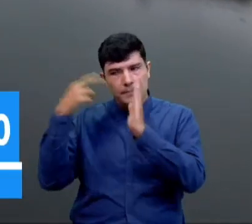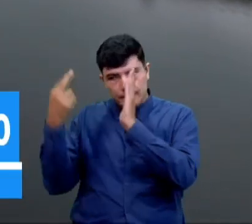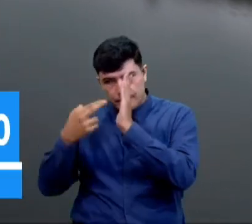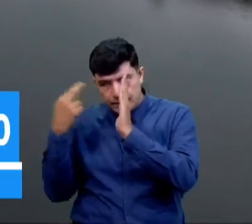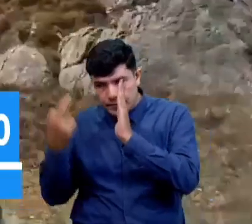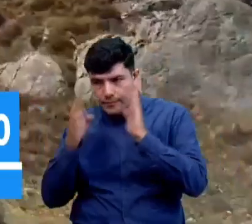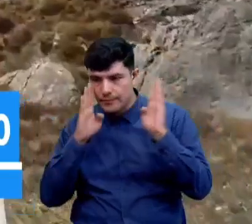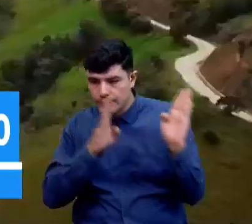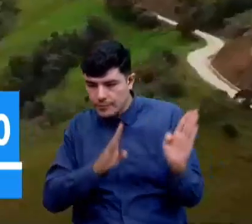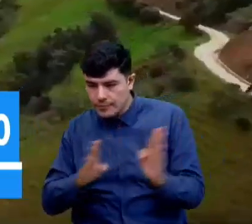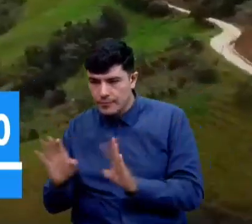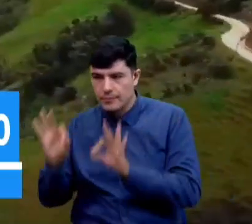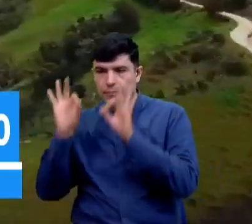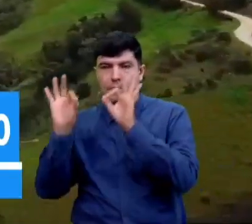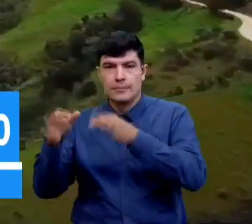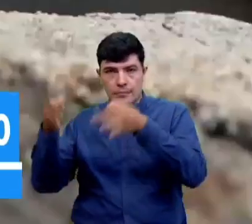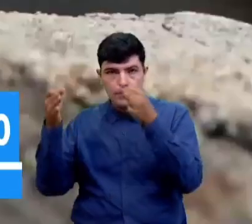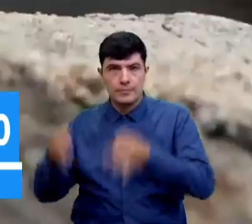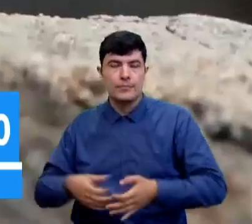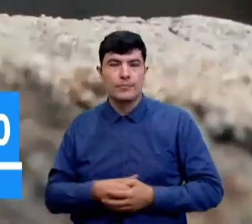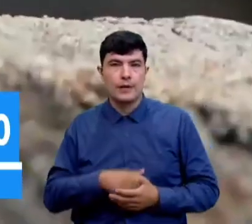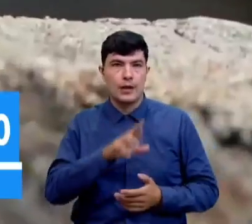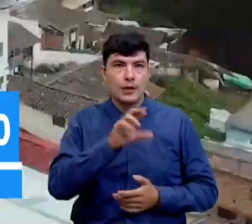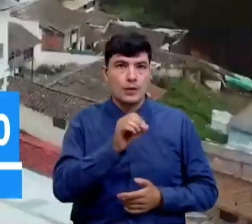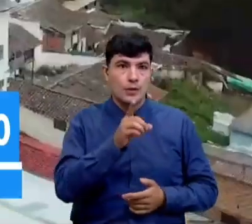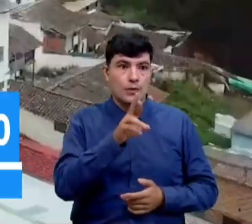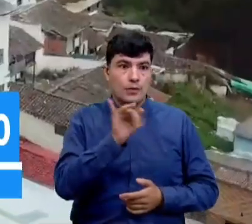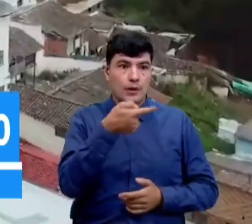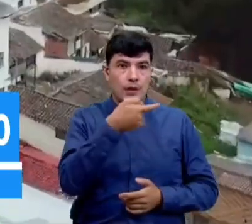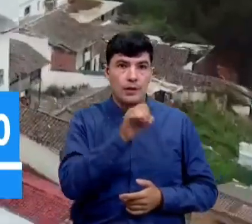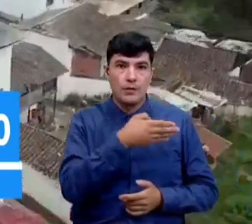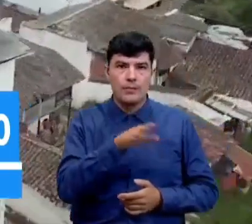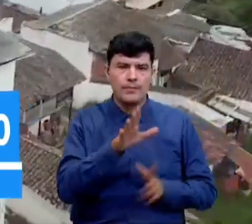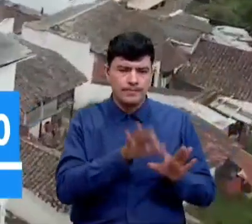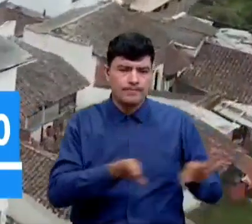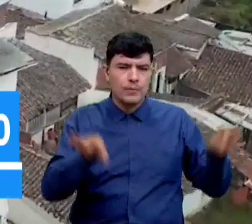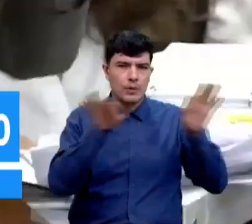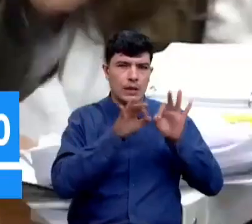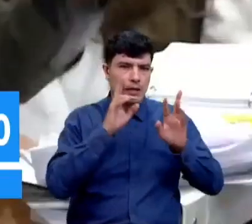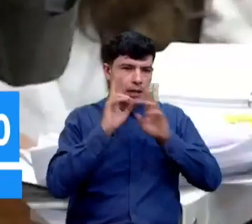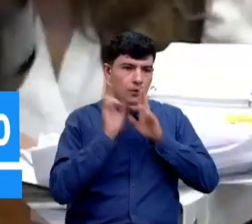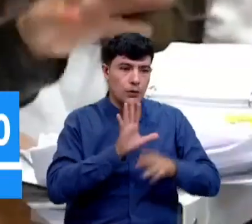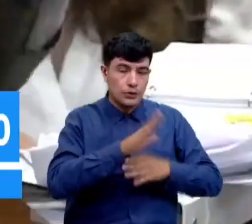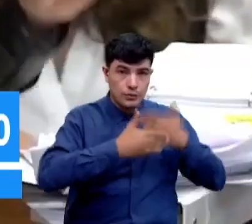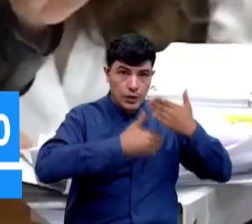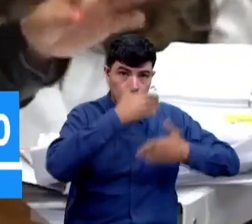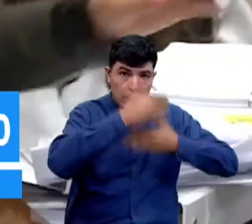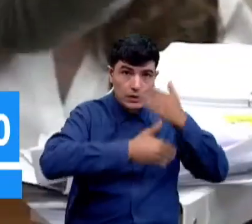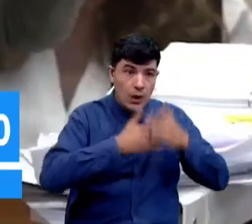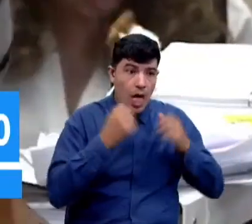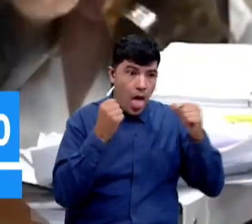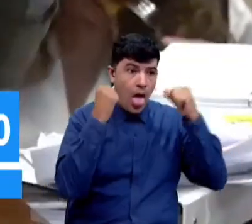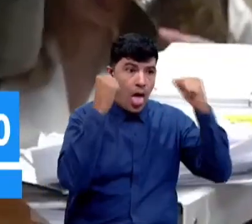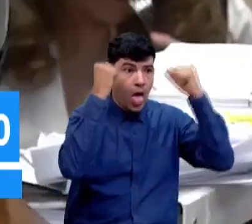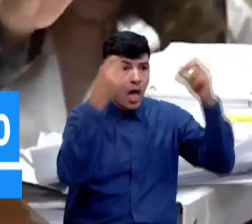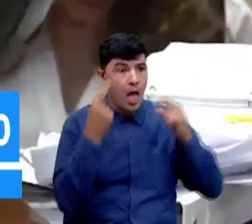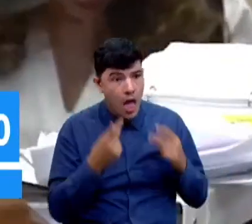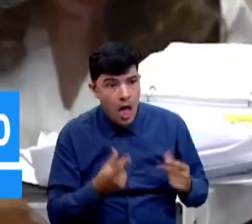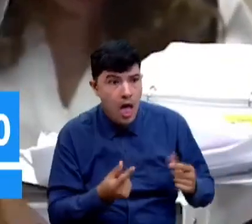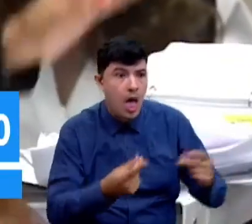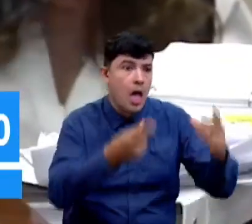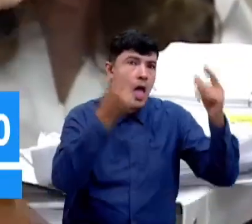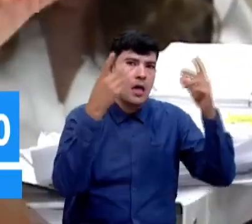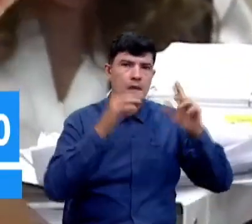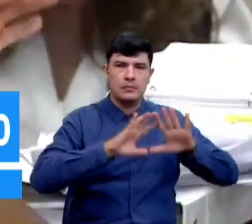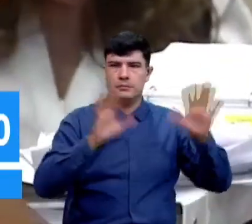de su mandato según Rodríguez salaj es importante comprender que este proceso no debe hacerse contrarreloj solo por cumplir